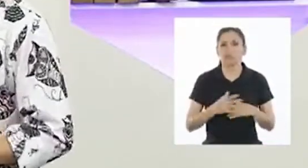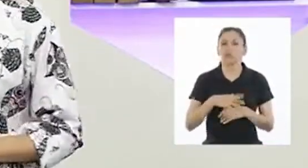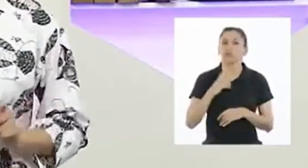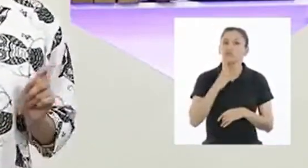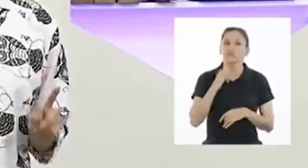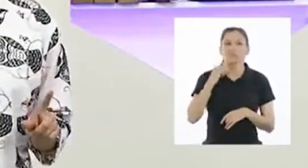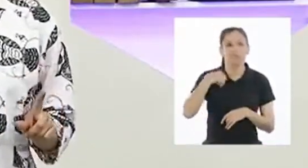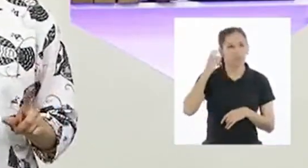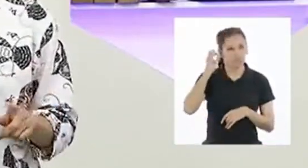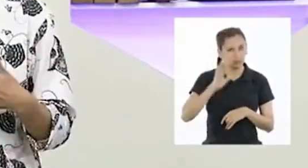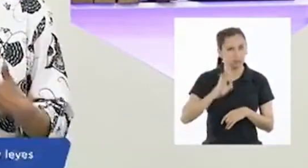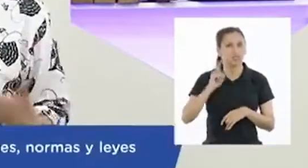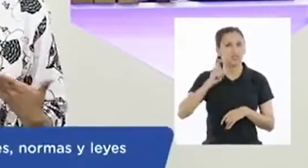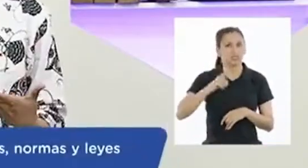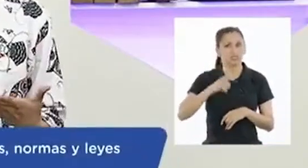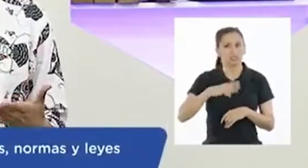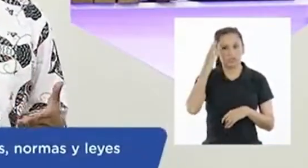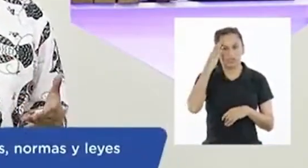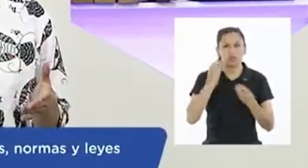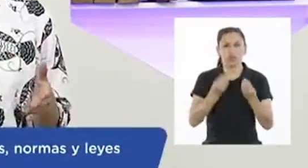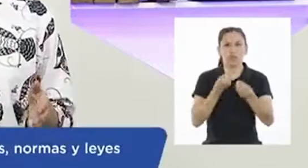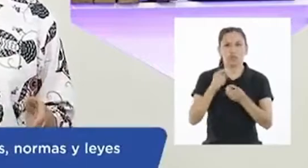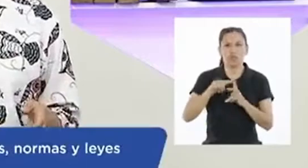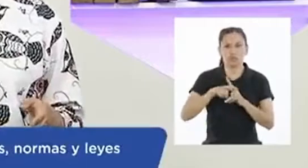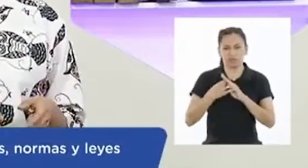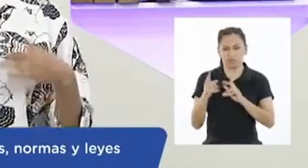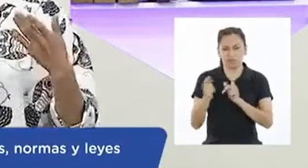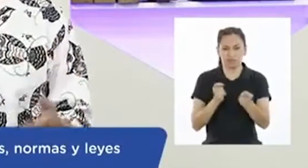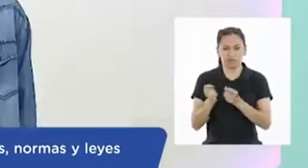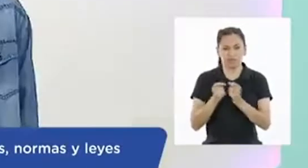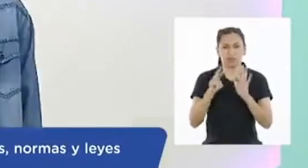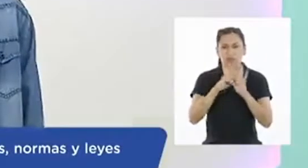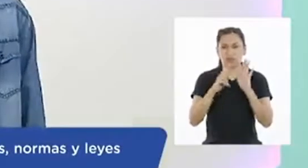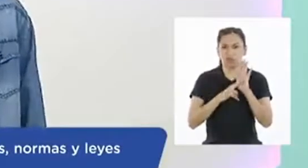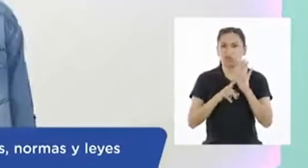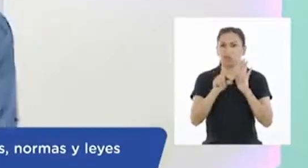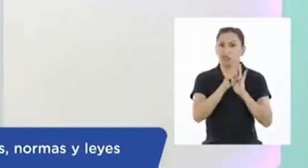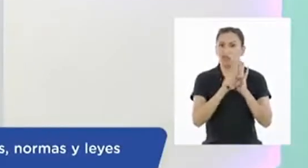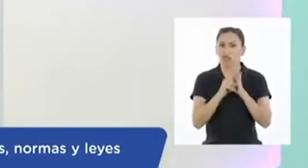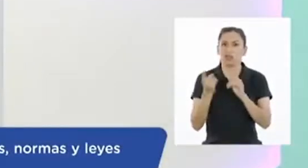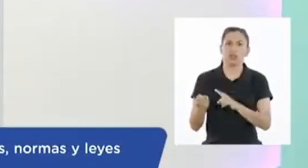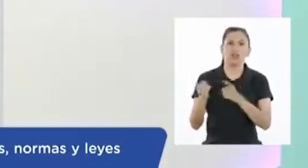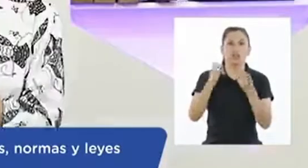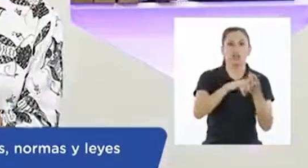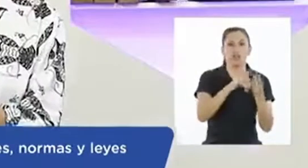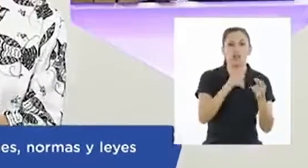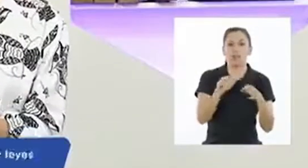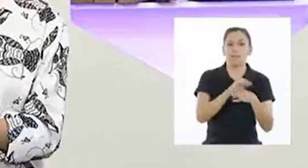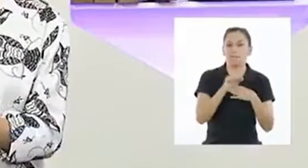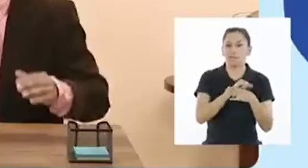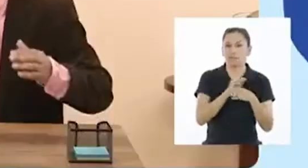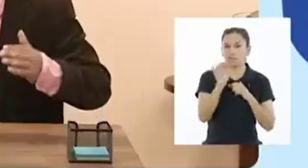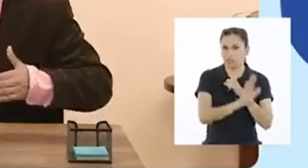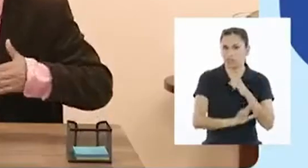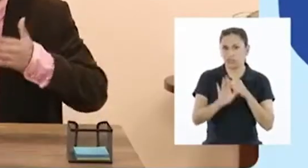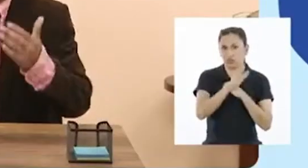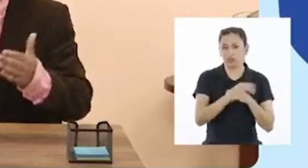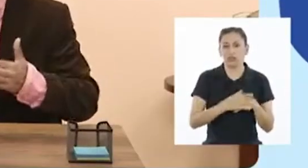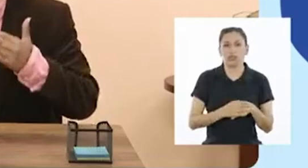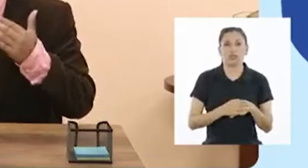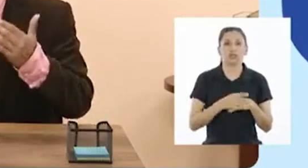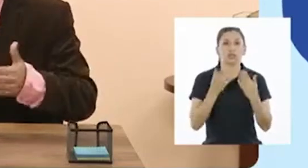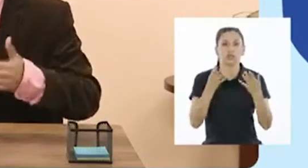Creo que necesitamos saber cómo pasamos de estas regulaciones, normas y leyes a la práctica de la seguridad. Y